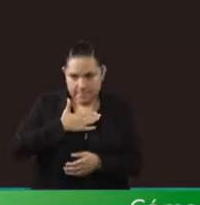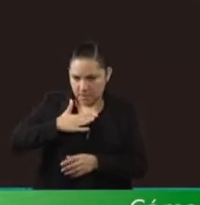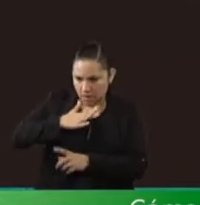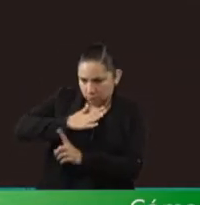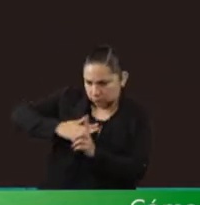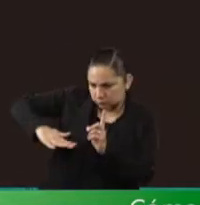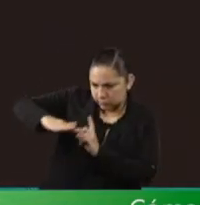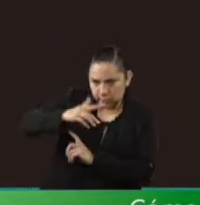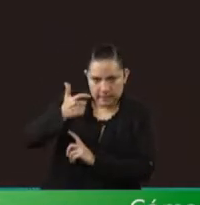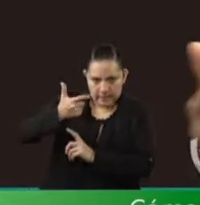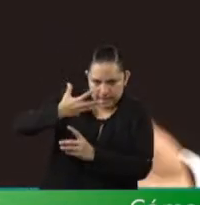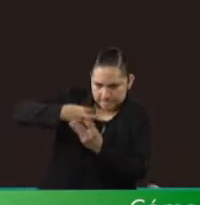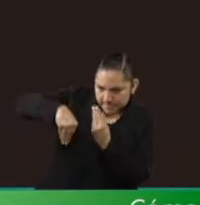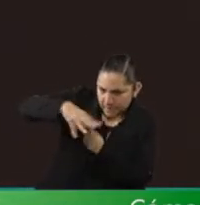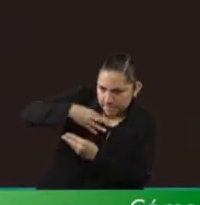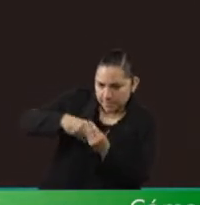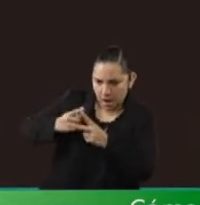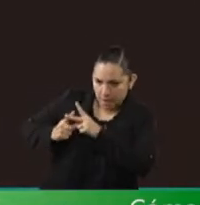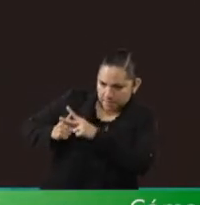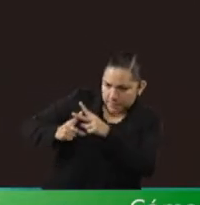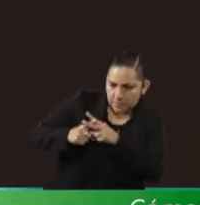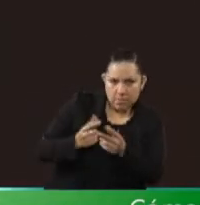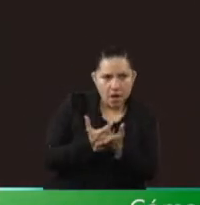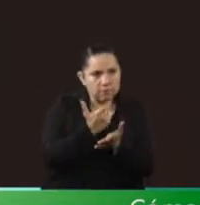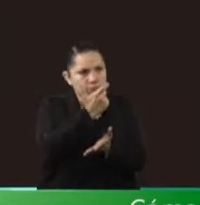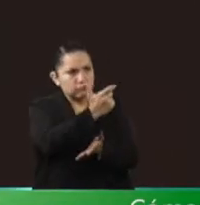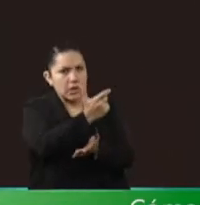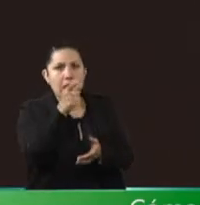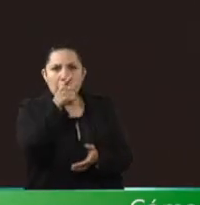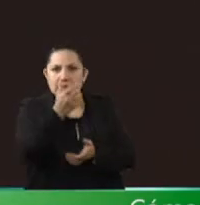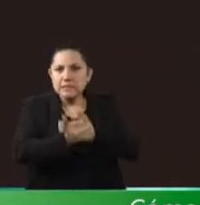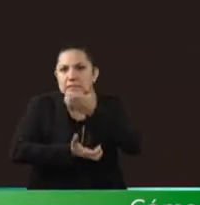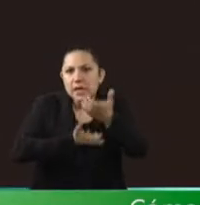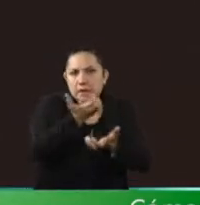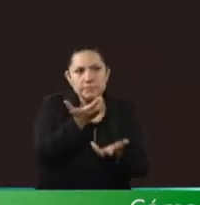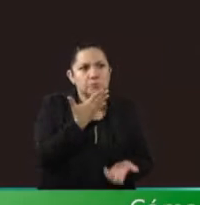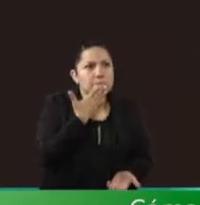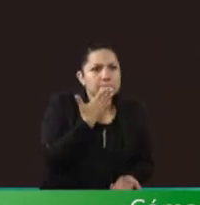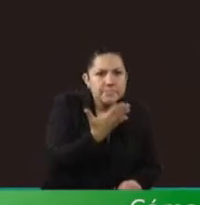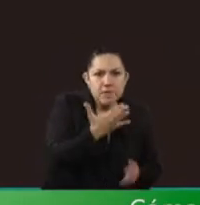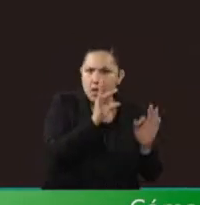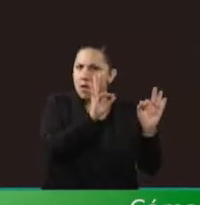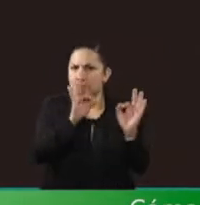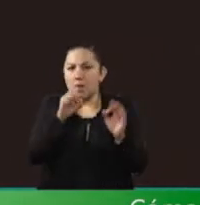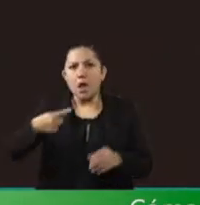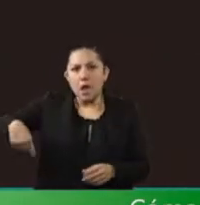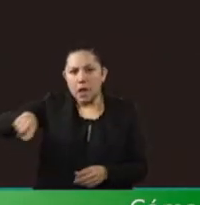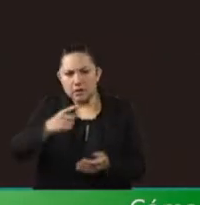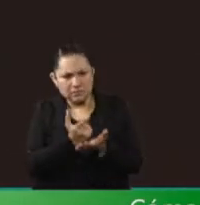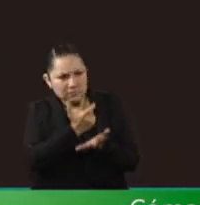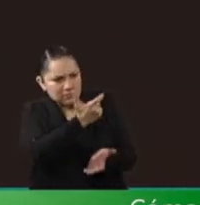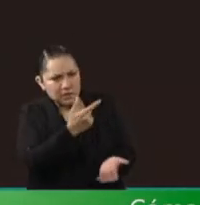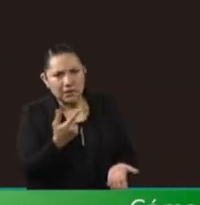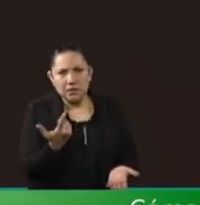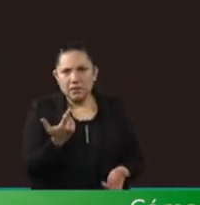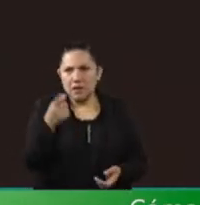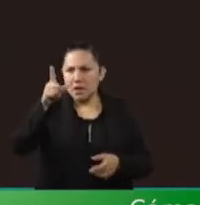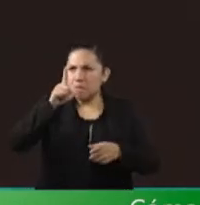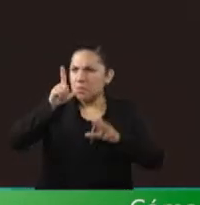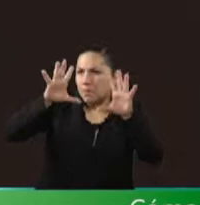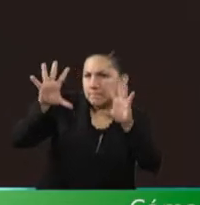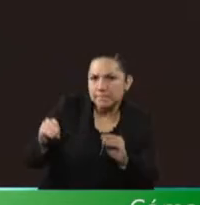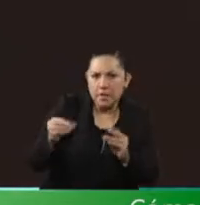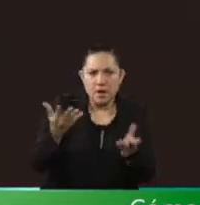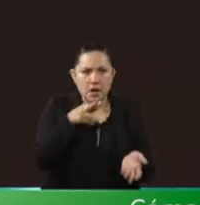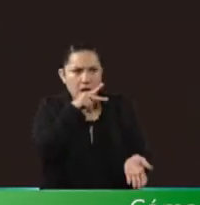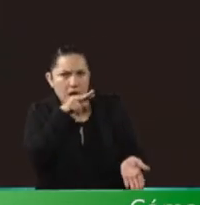eficiente no necesitan preocuparse de Cuándo será el siguiente apagón esta reforma que ya